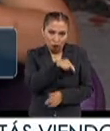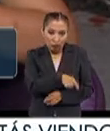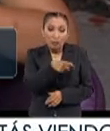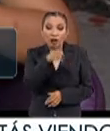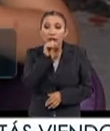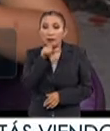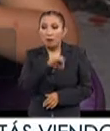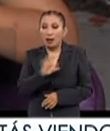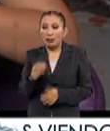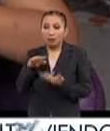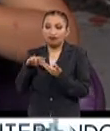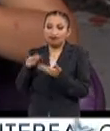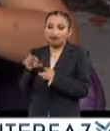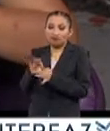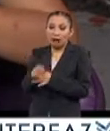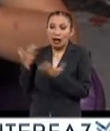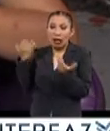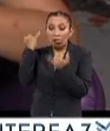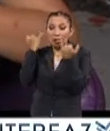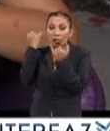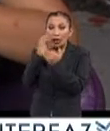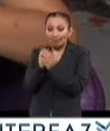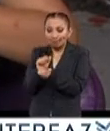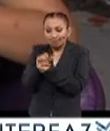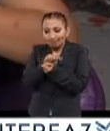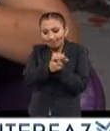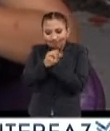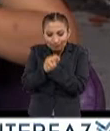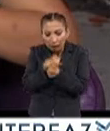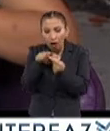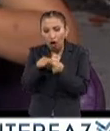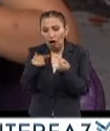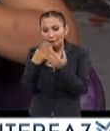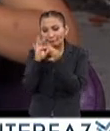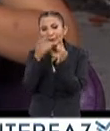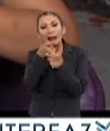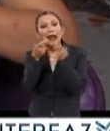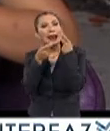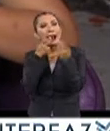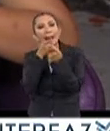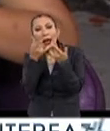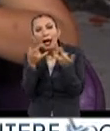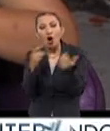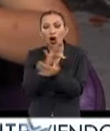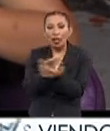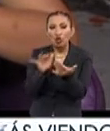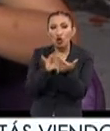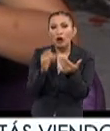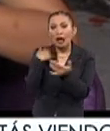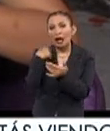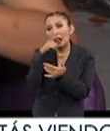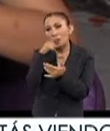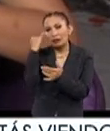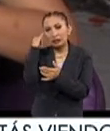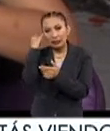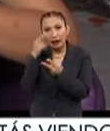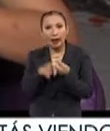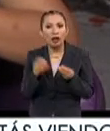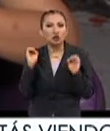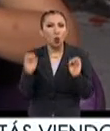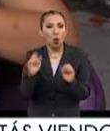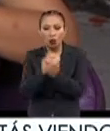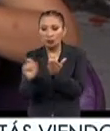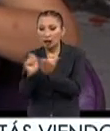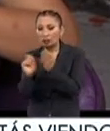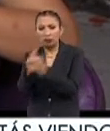pero también pueden vincularse con la creación plástica, con la narración, con la lectura en lenguas indígenas, con